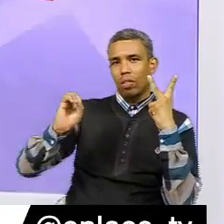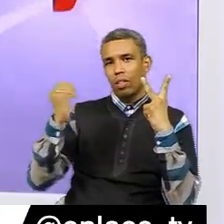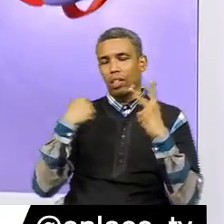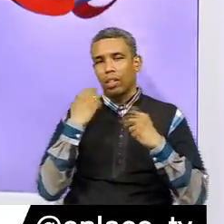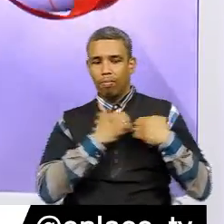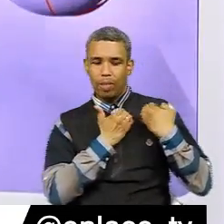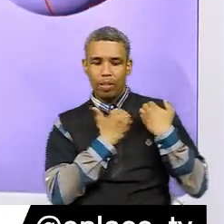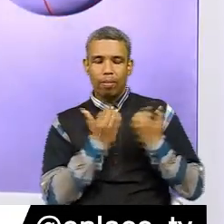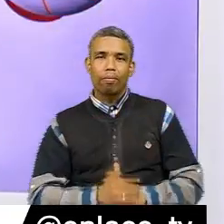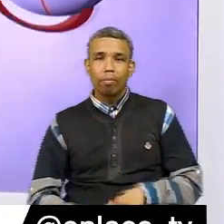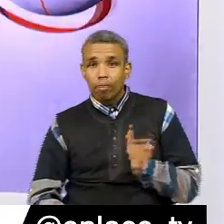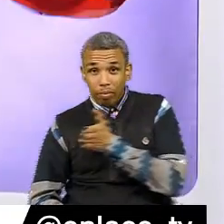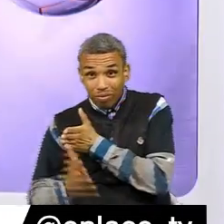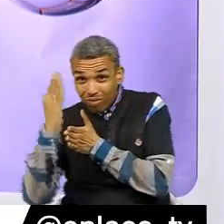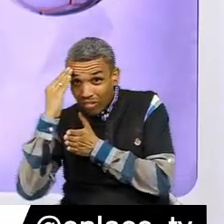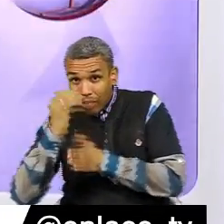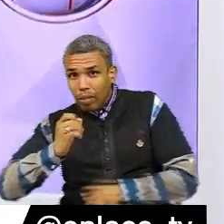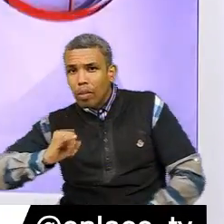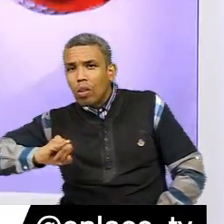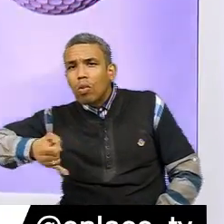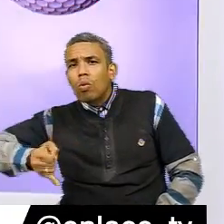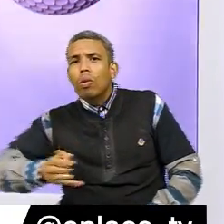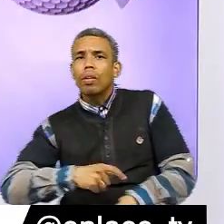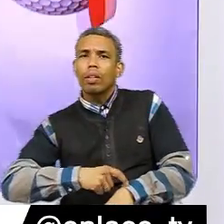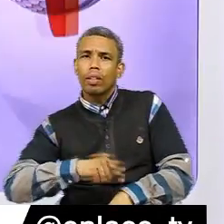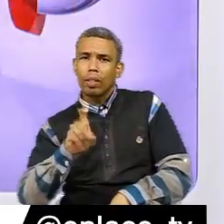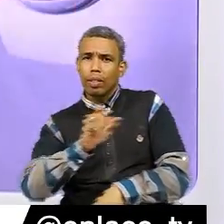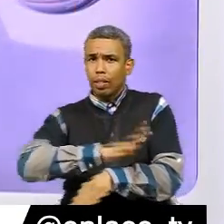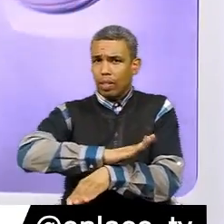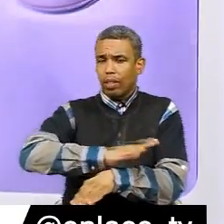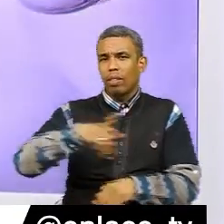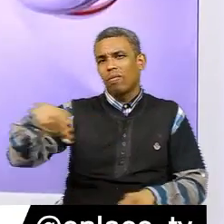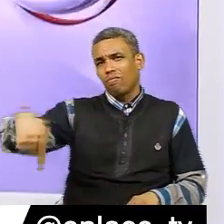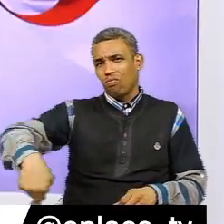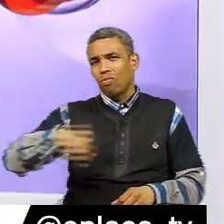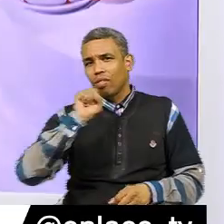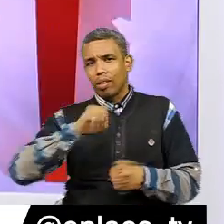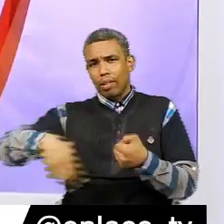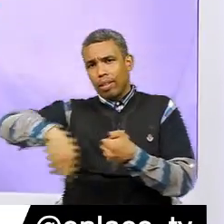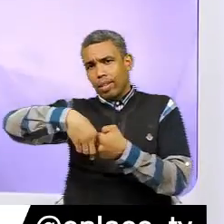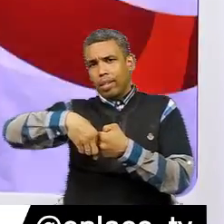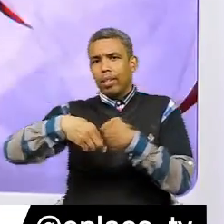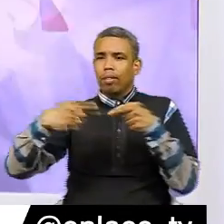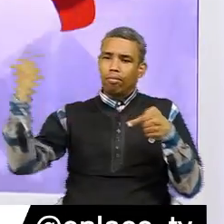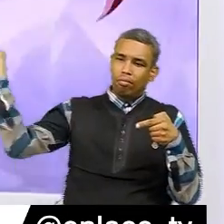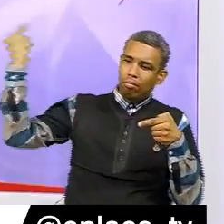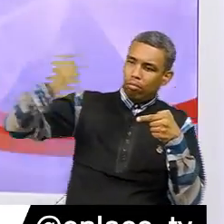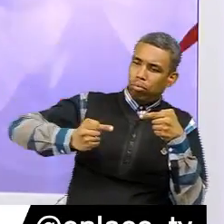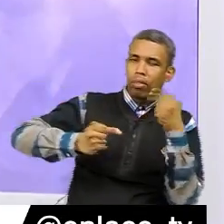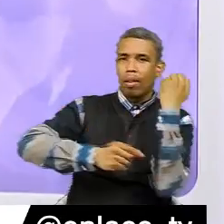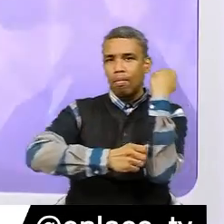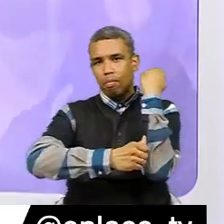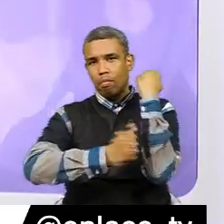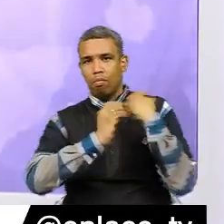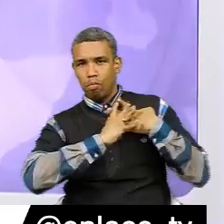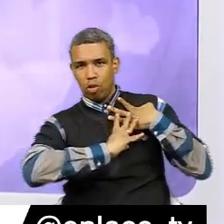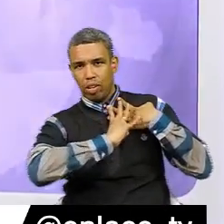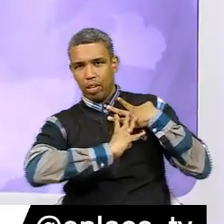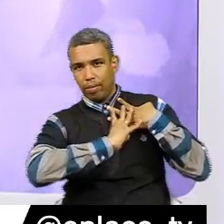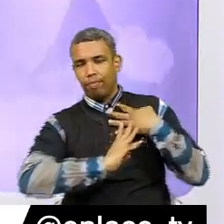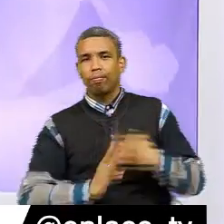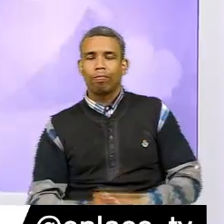Ya saben, el próximo jueves, 6 de la tarde, en el estadio de fútbol de nuestra ciudad, Alianza Petrolera enfrentando a Boyacá Chicó,